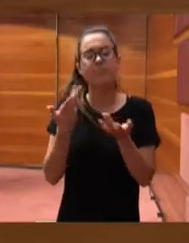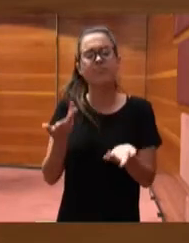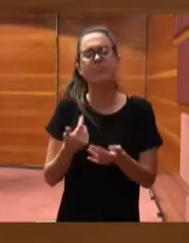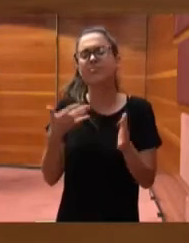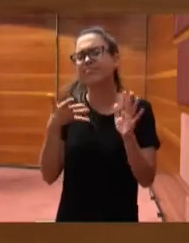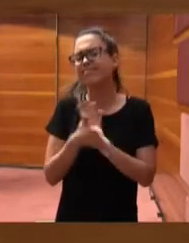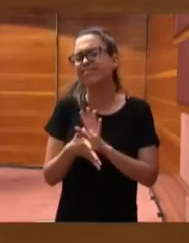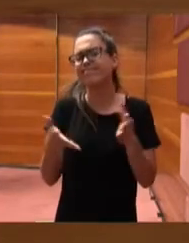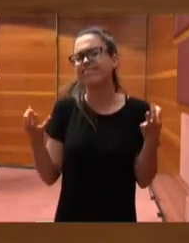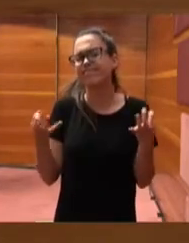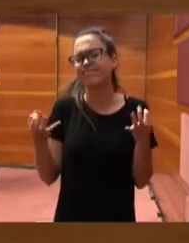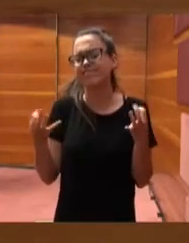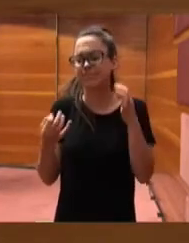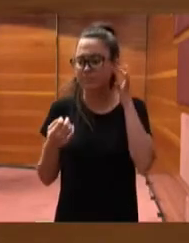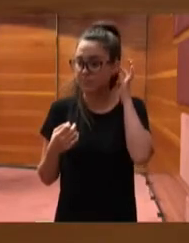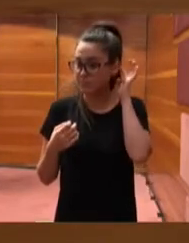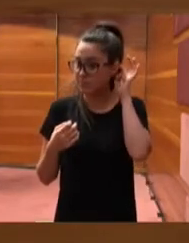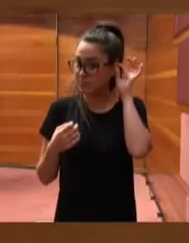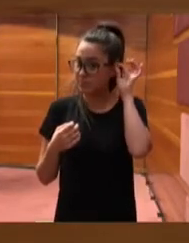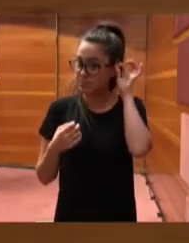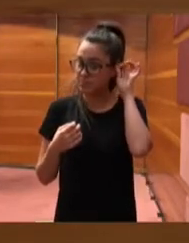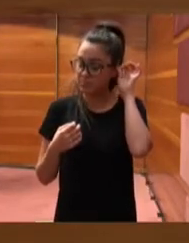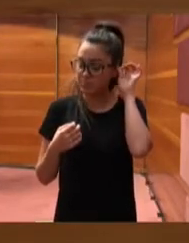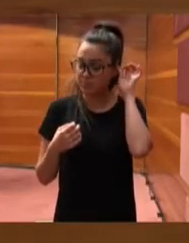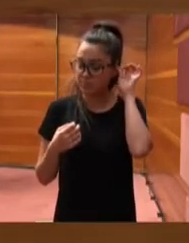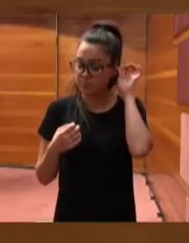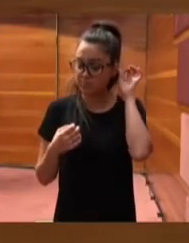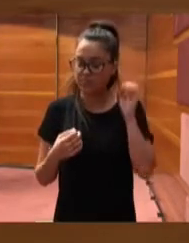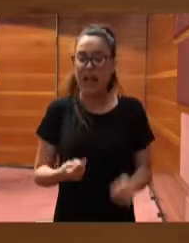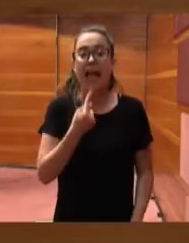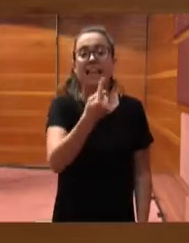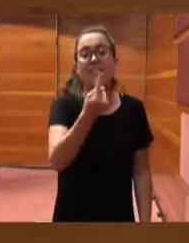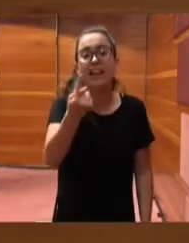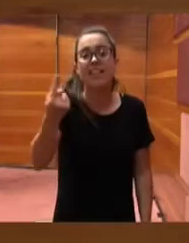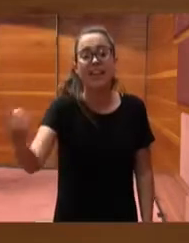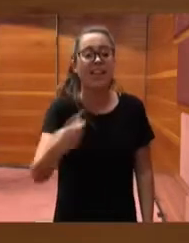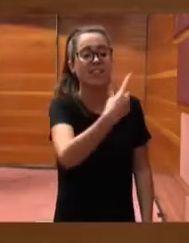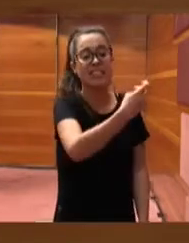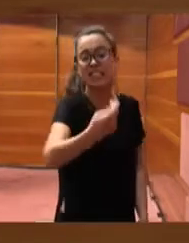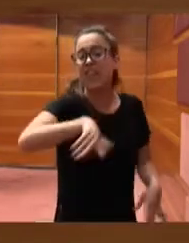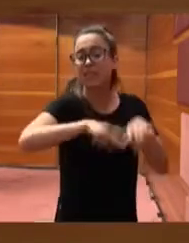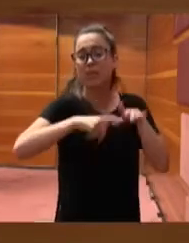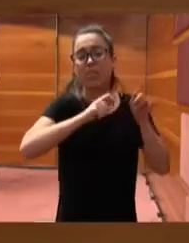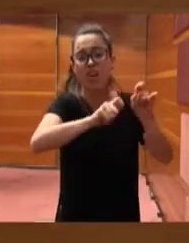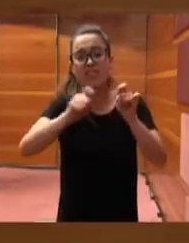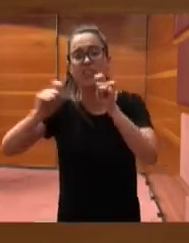es decir, no damos café para todos, sino ofrecemos a cada uno lo que necesita. Y eso se ve en la web.